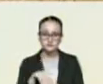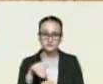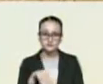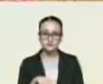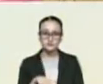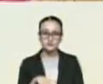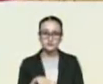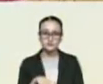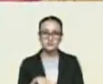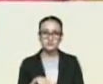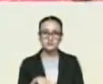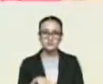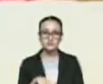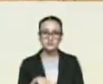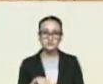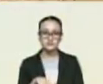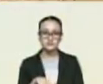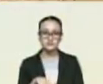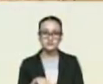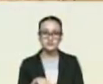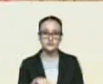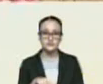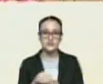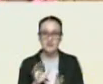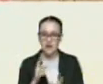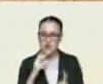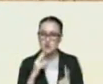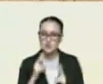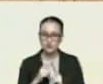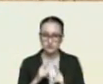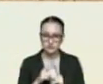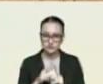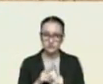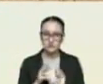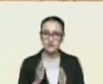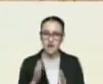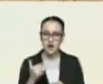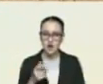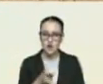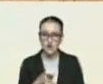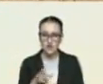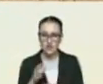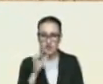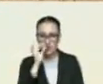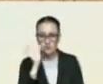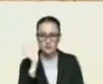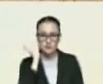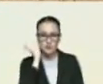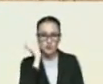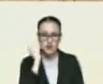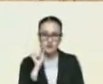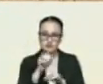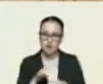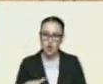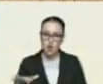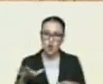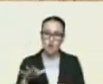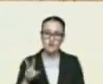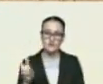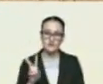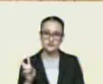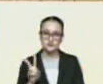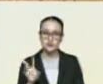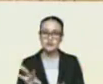que, bueno, ya está hartamente conocidos. Tenemos los gobernadores y las gobernadoras en todo el país que